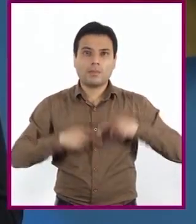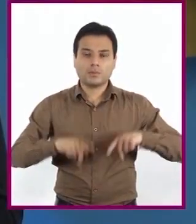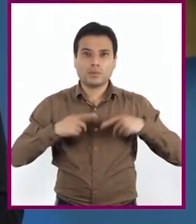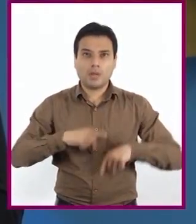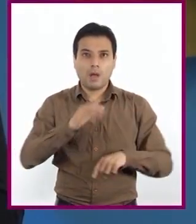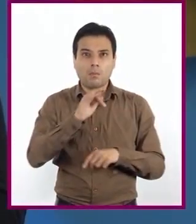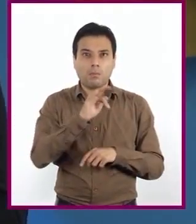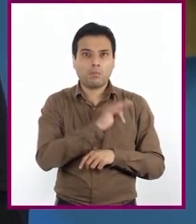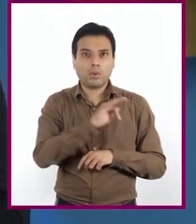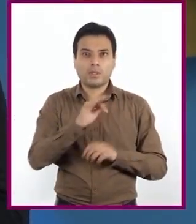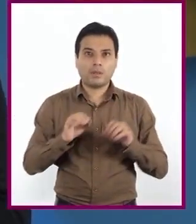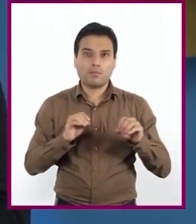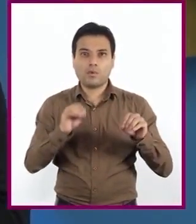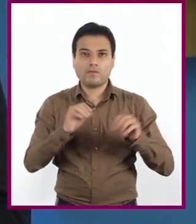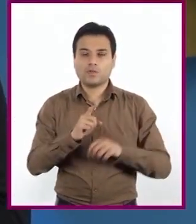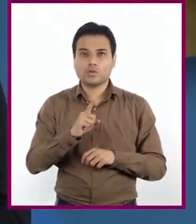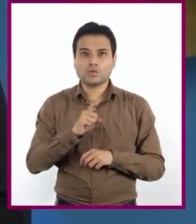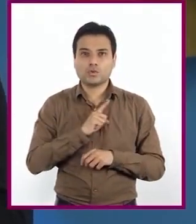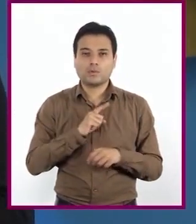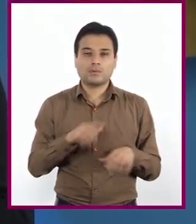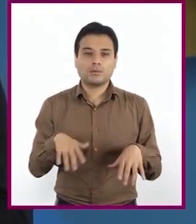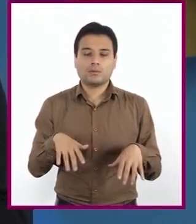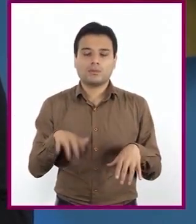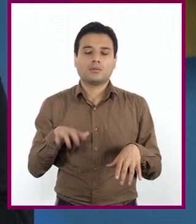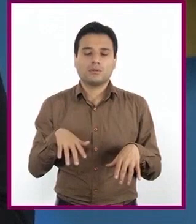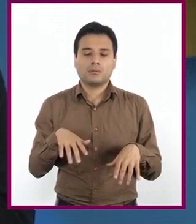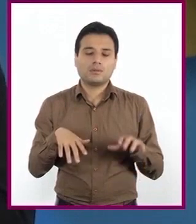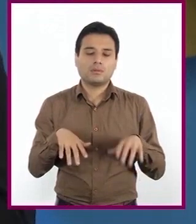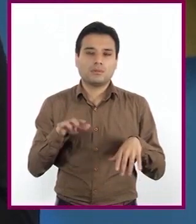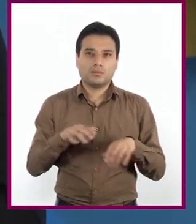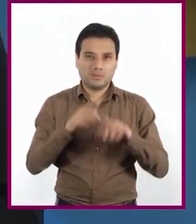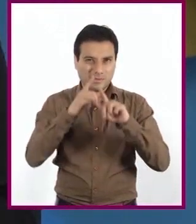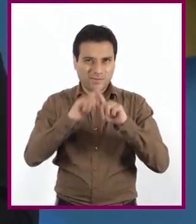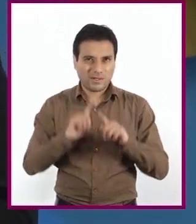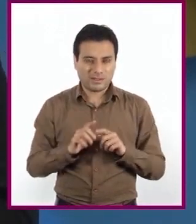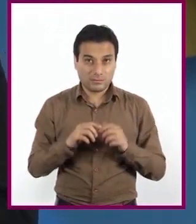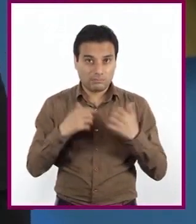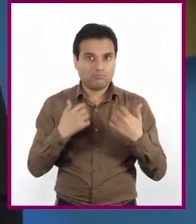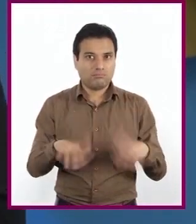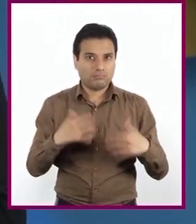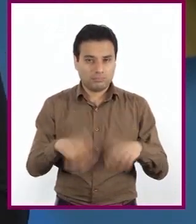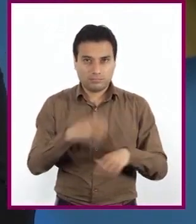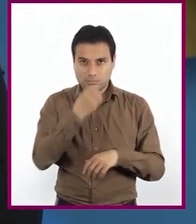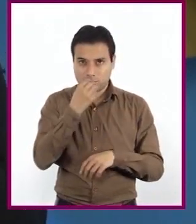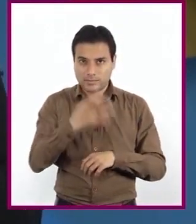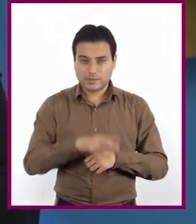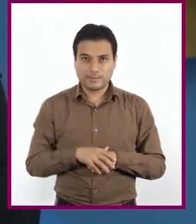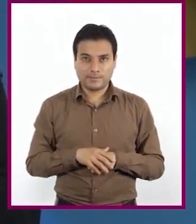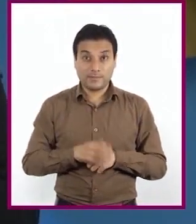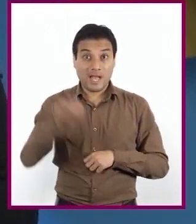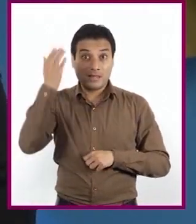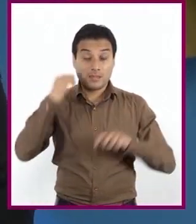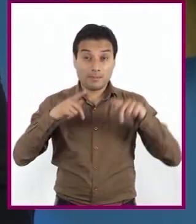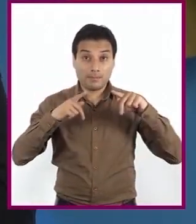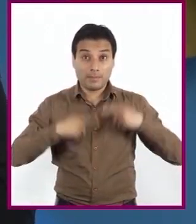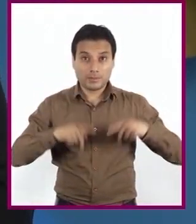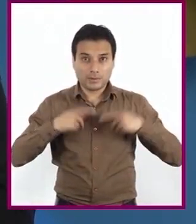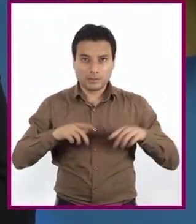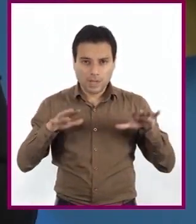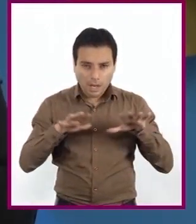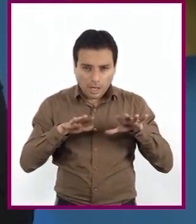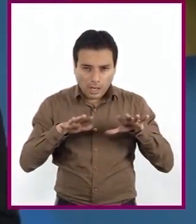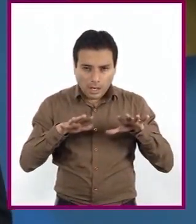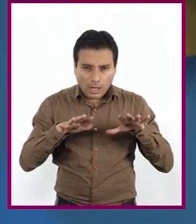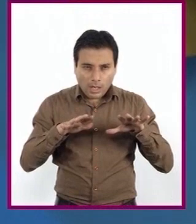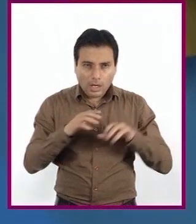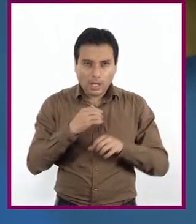viva. Aclaremos que nos referimos a fluido eléctrico porque en ese entonces nadie podía imaginar que en realidad se